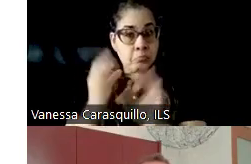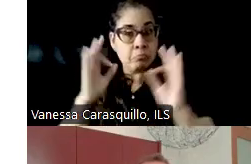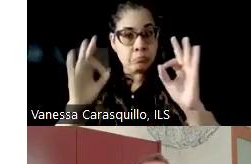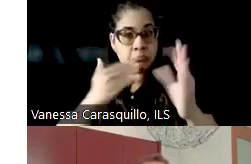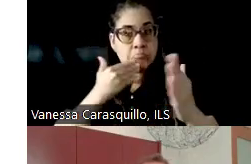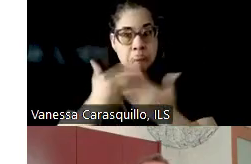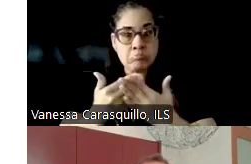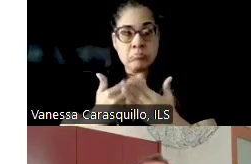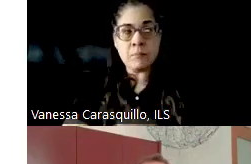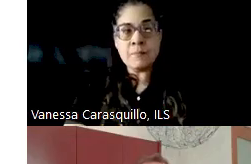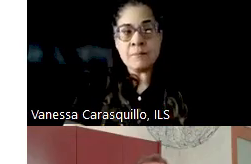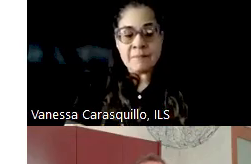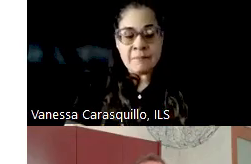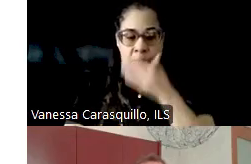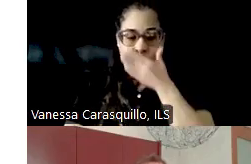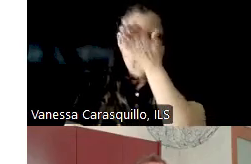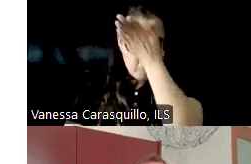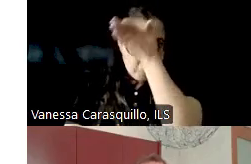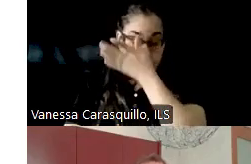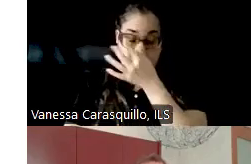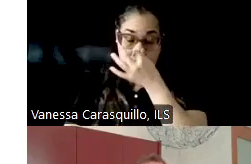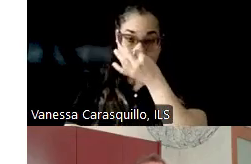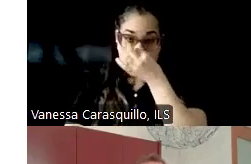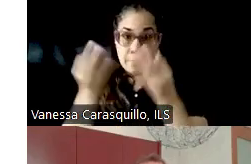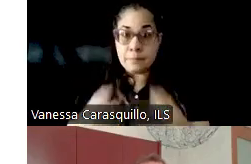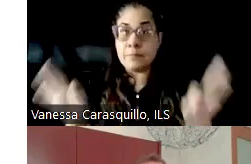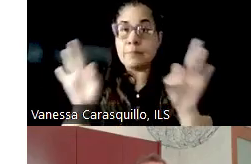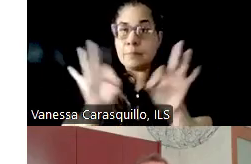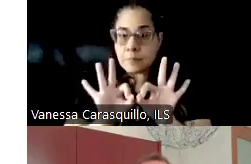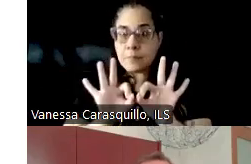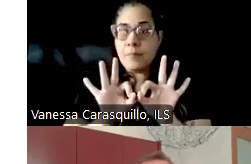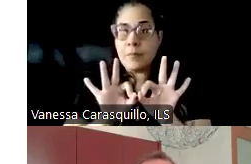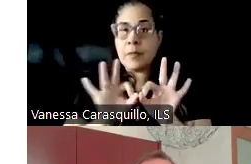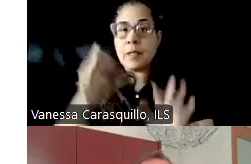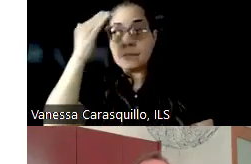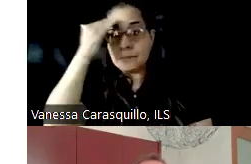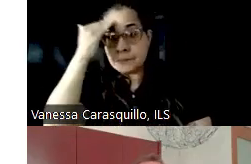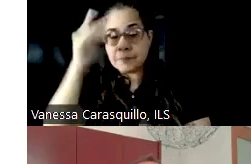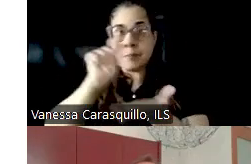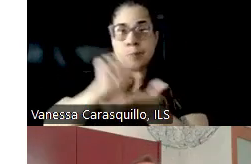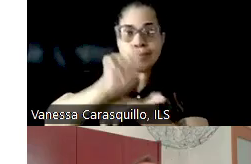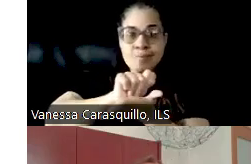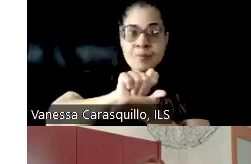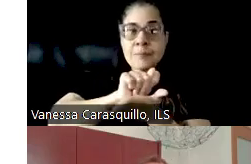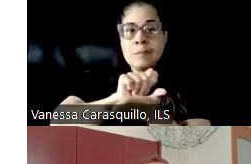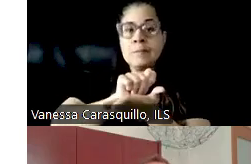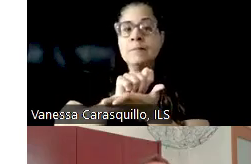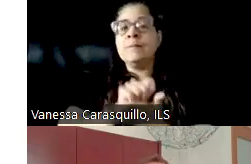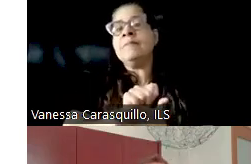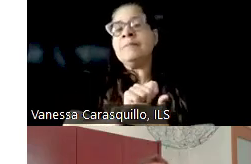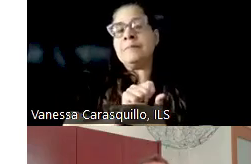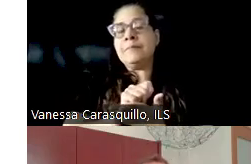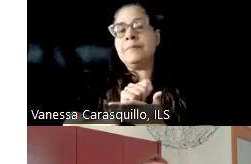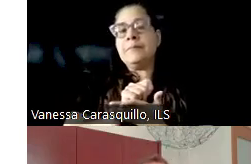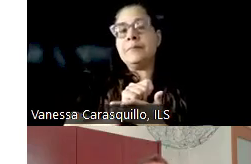Es importante la detección y el tratamiento de estos niños, puesto que, como hemos dicho antes,